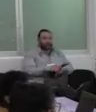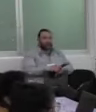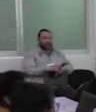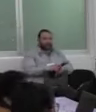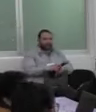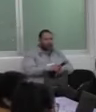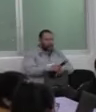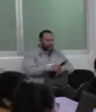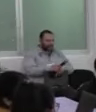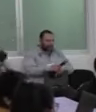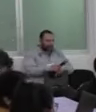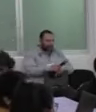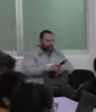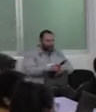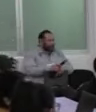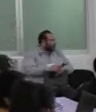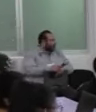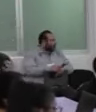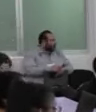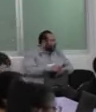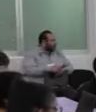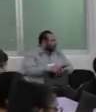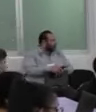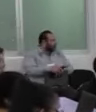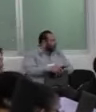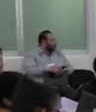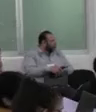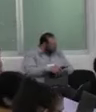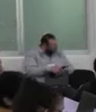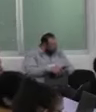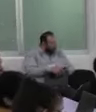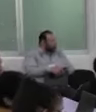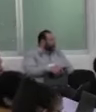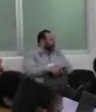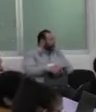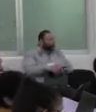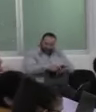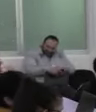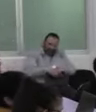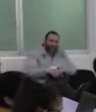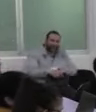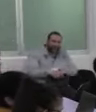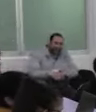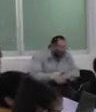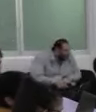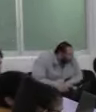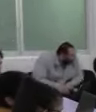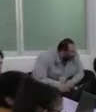trabajos en bien de generar propuestas. Enhorabuena.